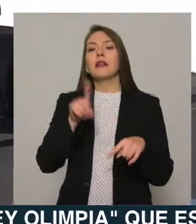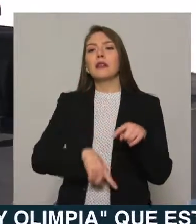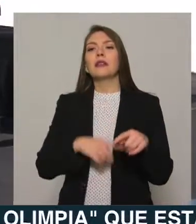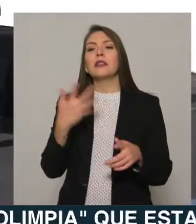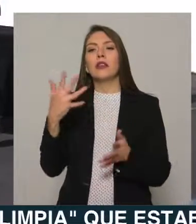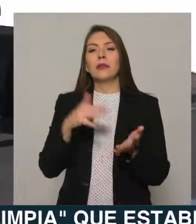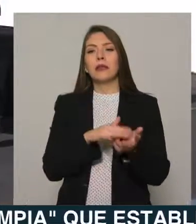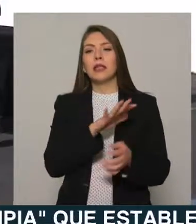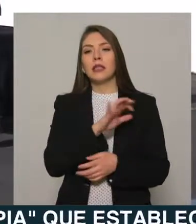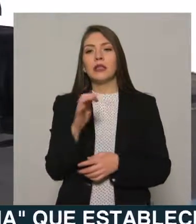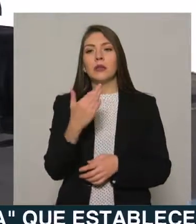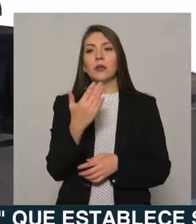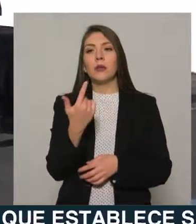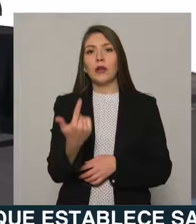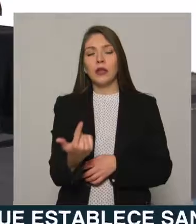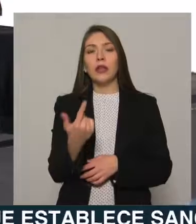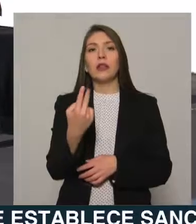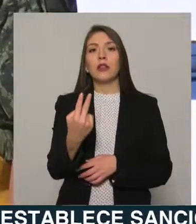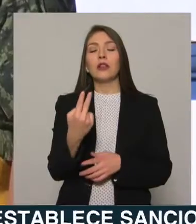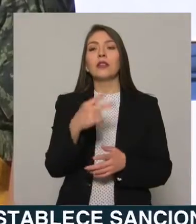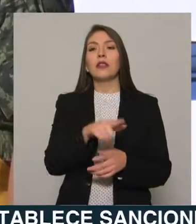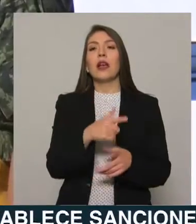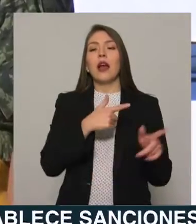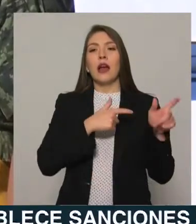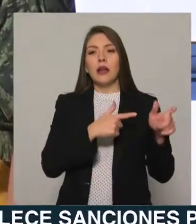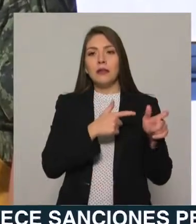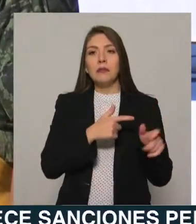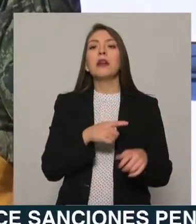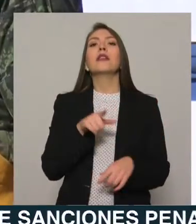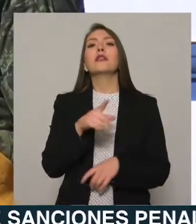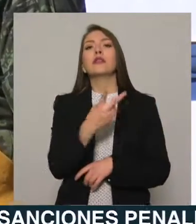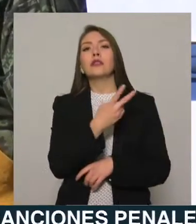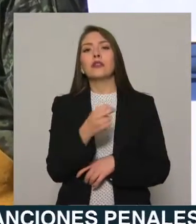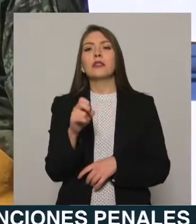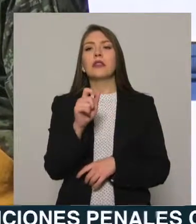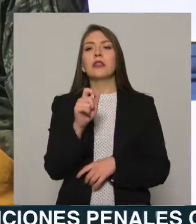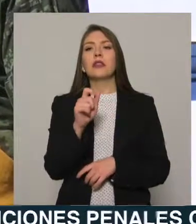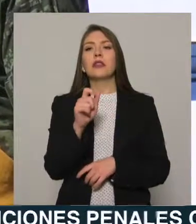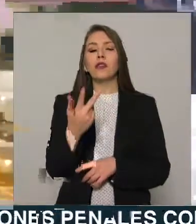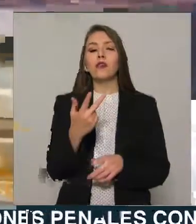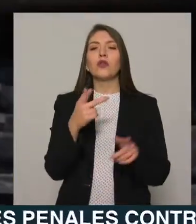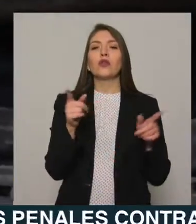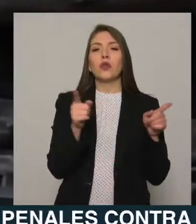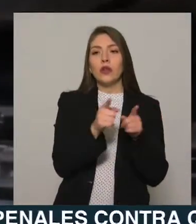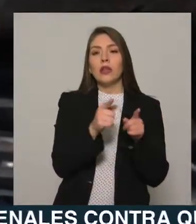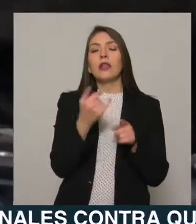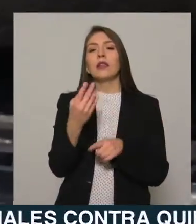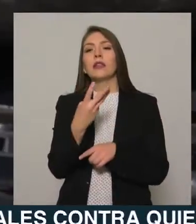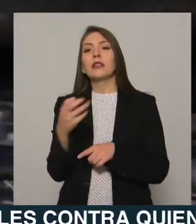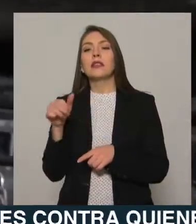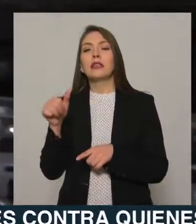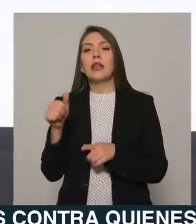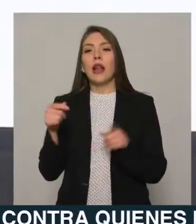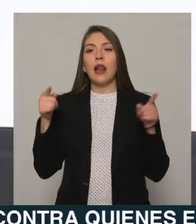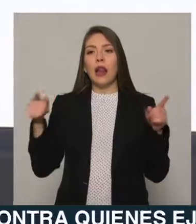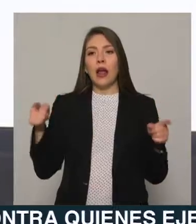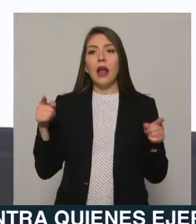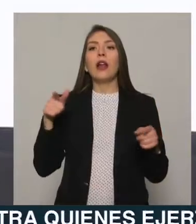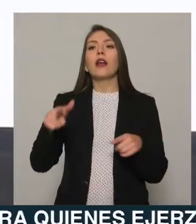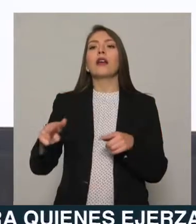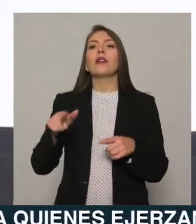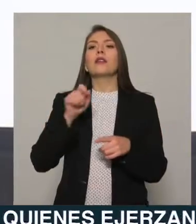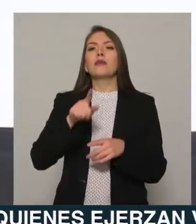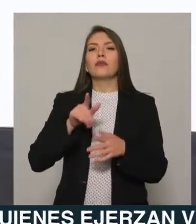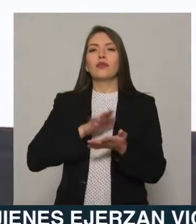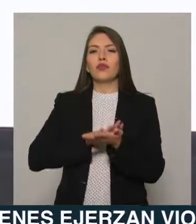De esta manera, un total de 528 armas, 216 cortas y 312 largas, fueron trituradas por una aplanadora,